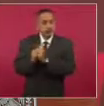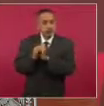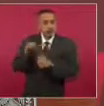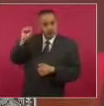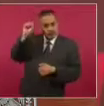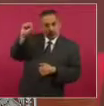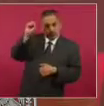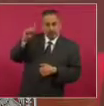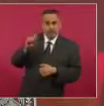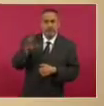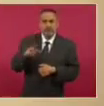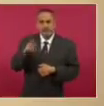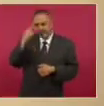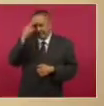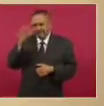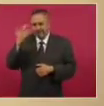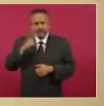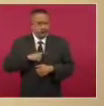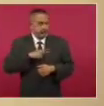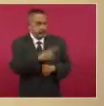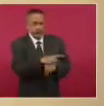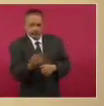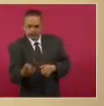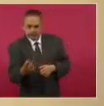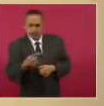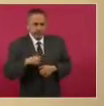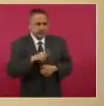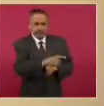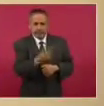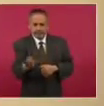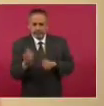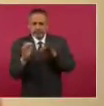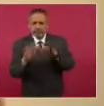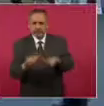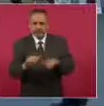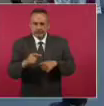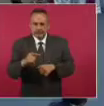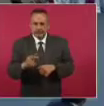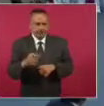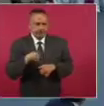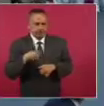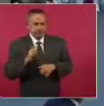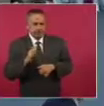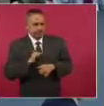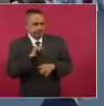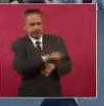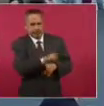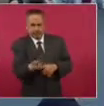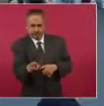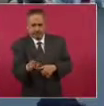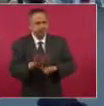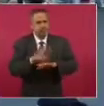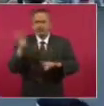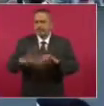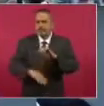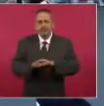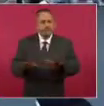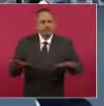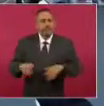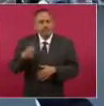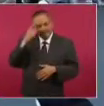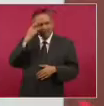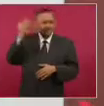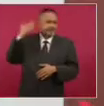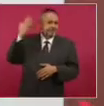acabar con la subcontratación en México, porque otra de las ideas estelares del neoliberalismo consistió en